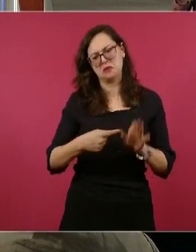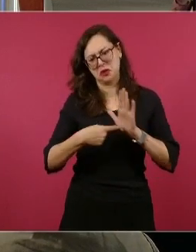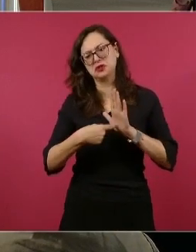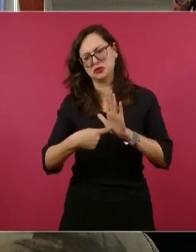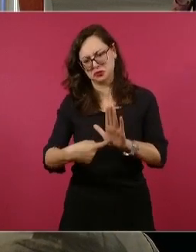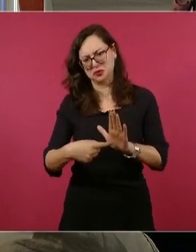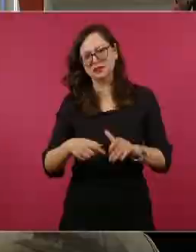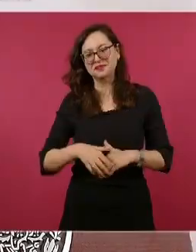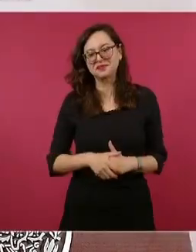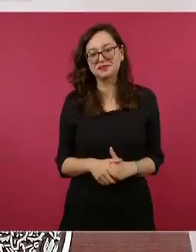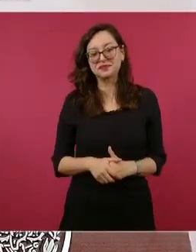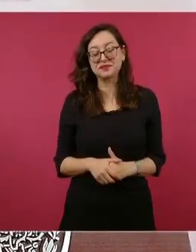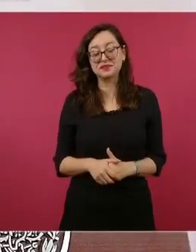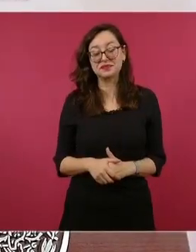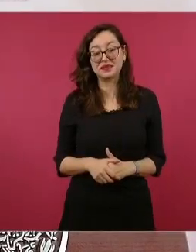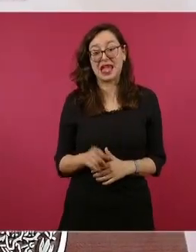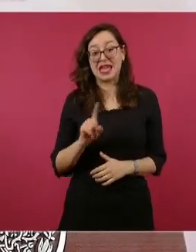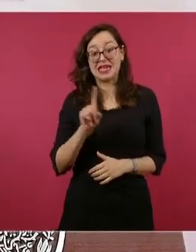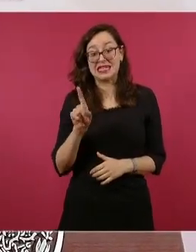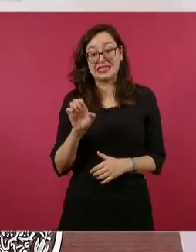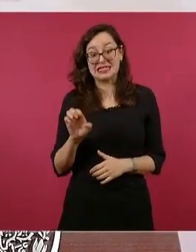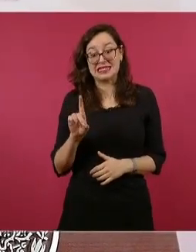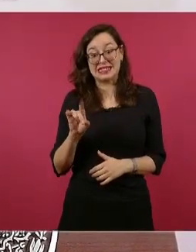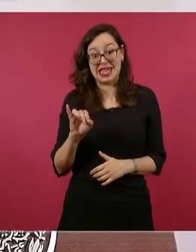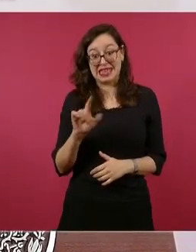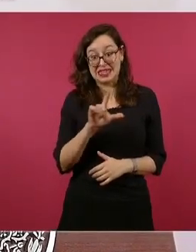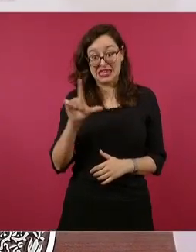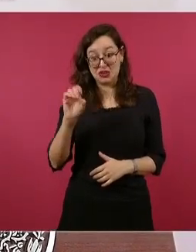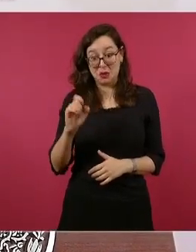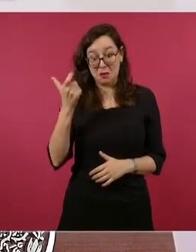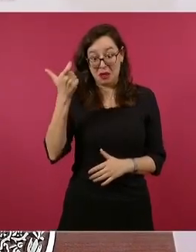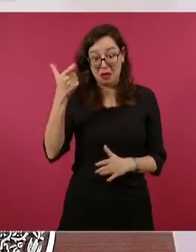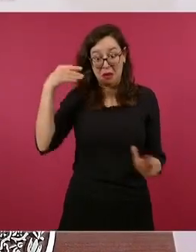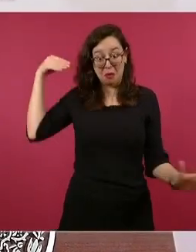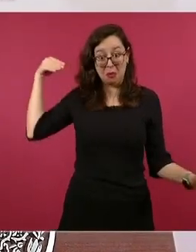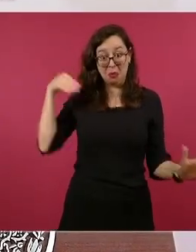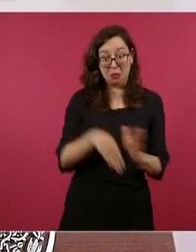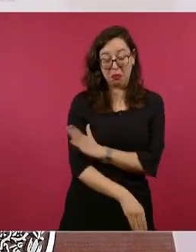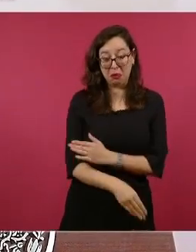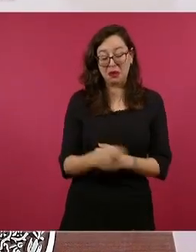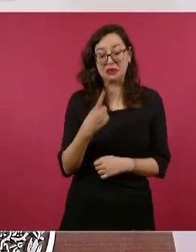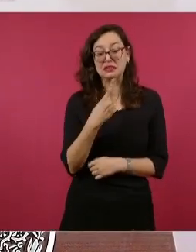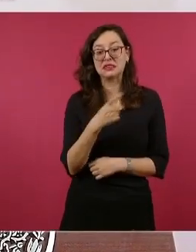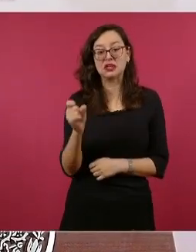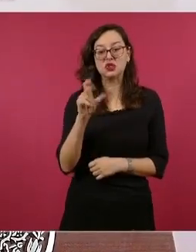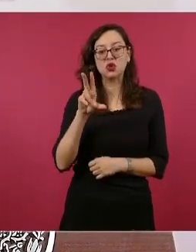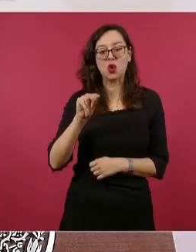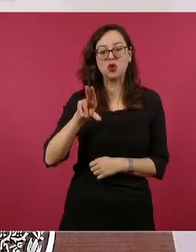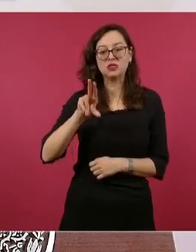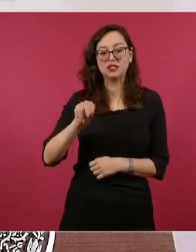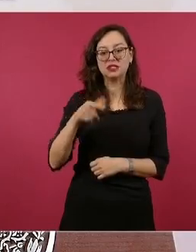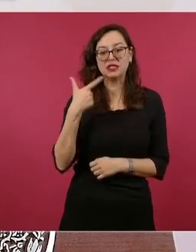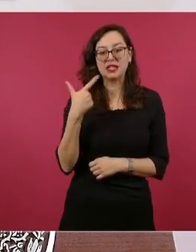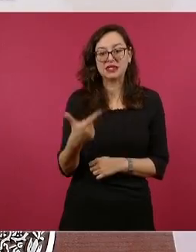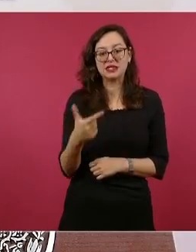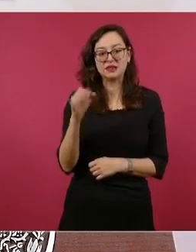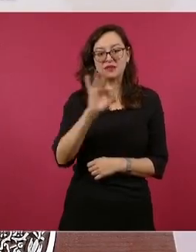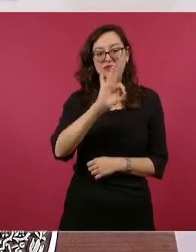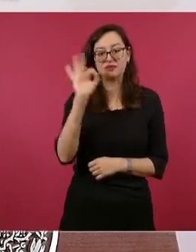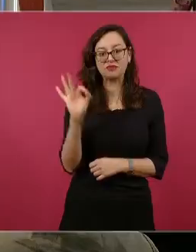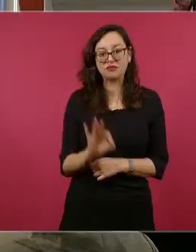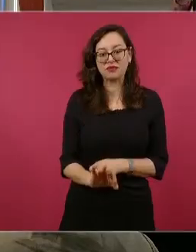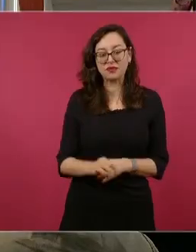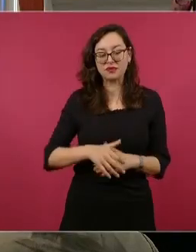con Cedillo 187 por ciento. ¿Y el economista? No,